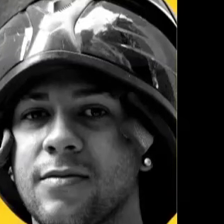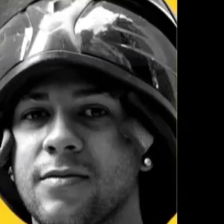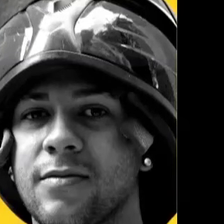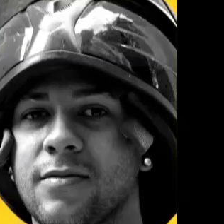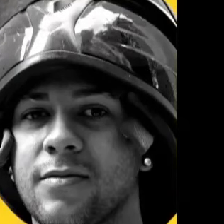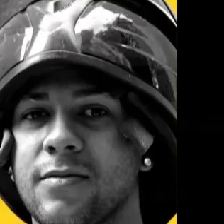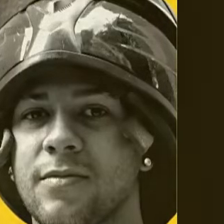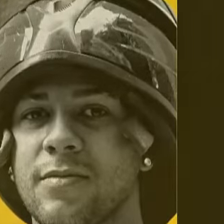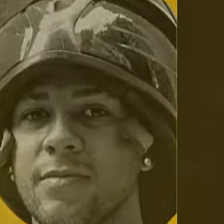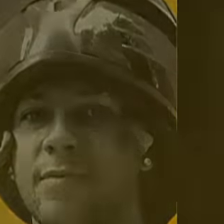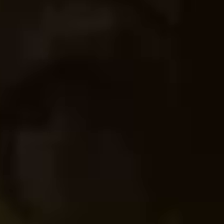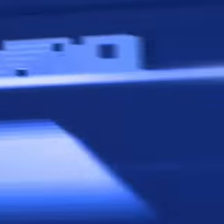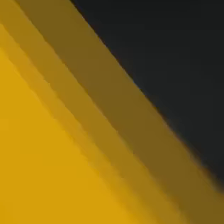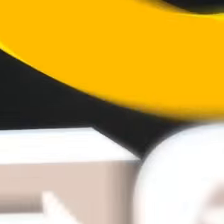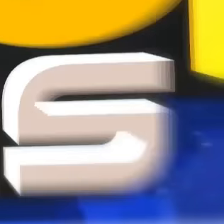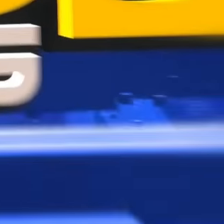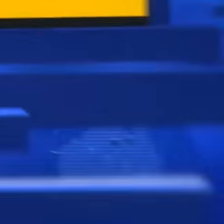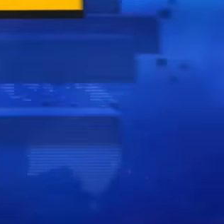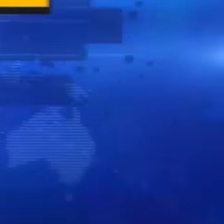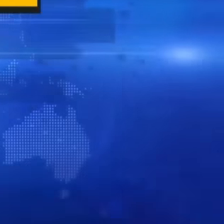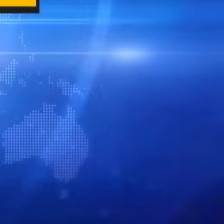Bermeja.